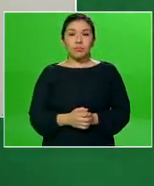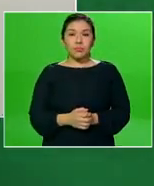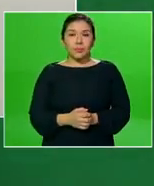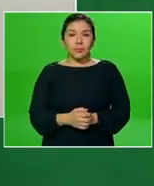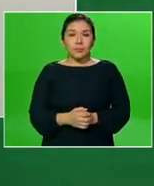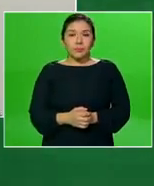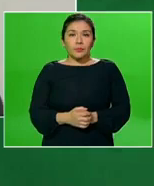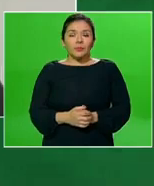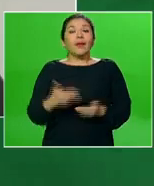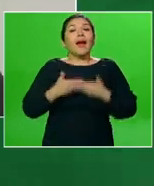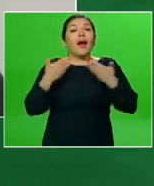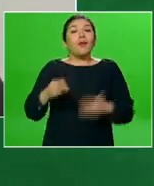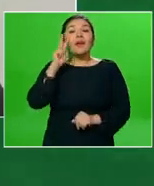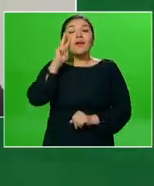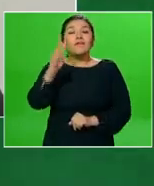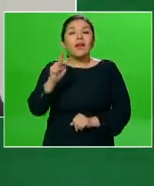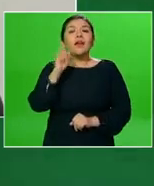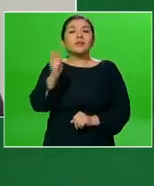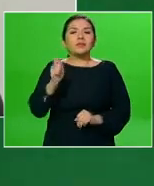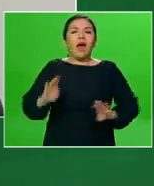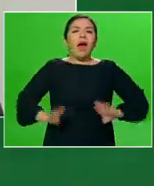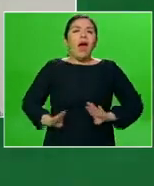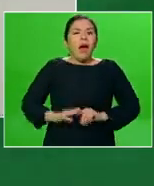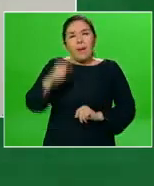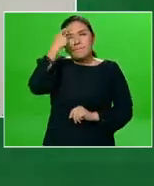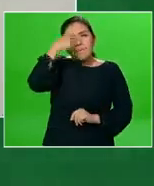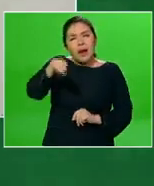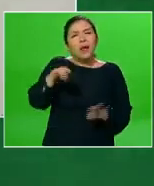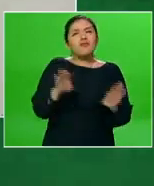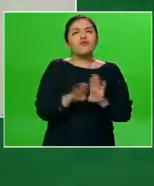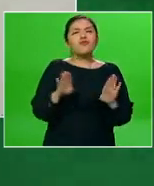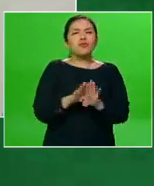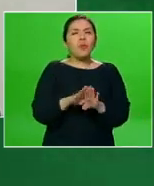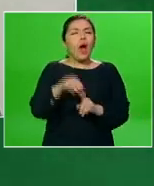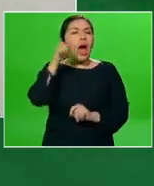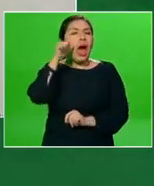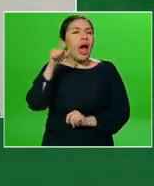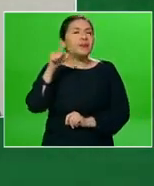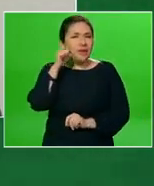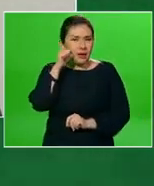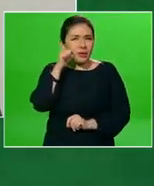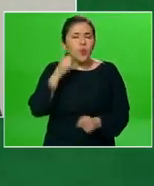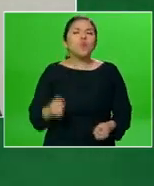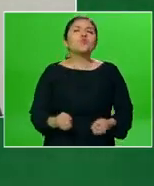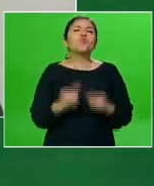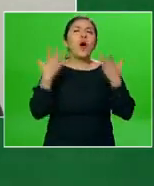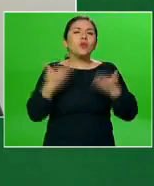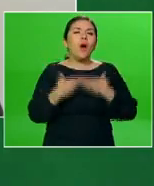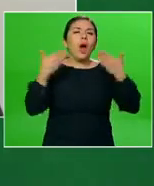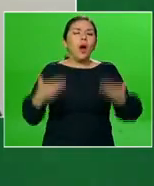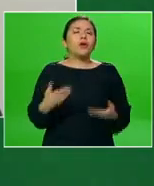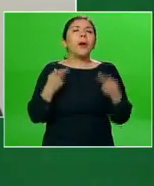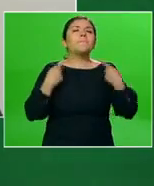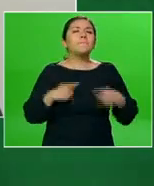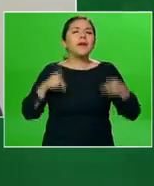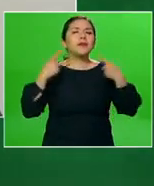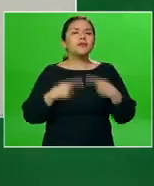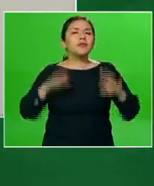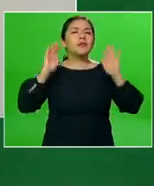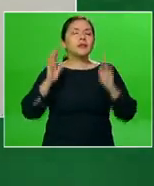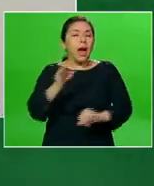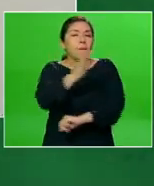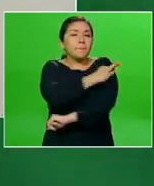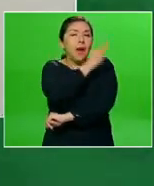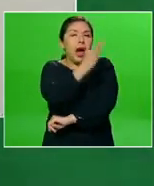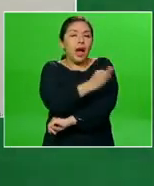vamos a ver ahora y actualizar también en función de las dosis aplicadas el día de ayer la cantidad ahora de personas que ya recibieron al menos